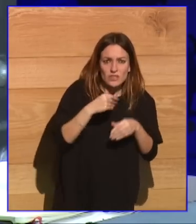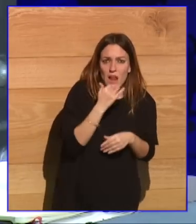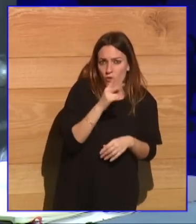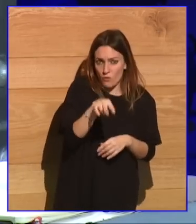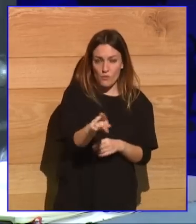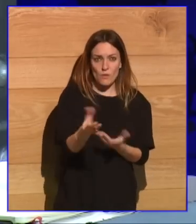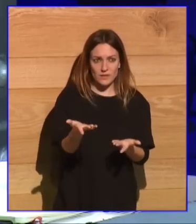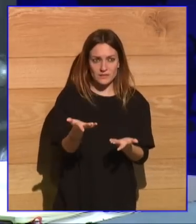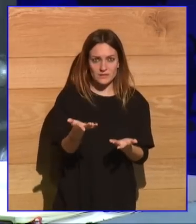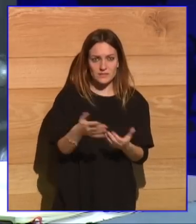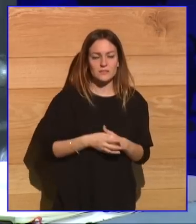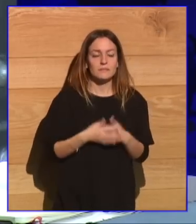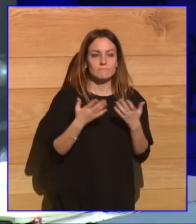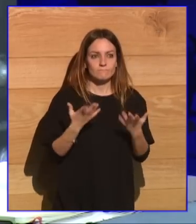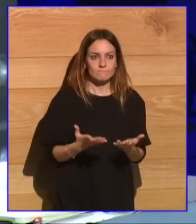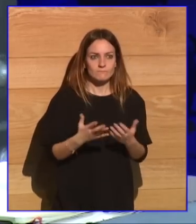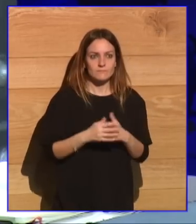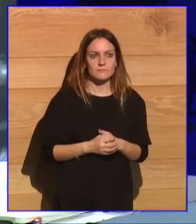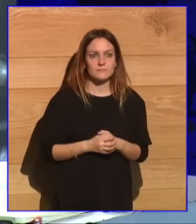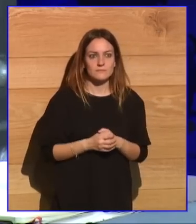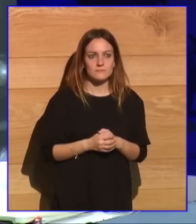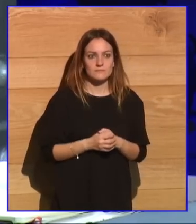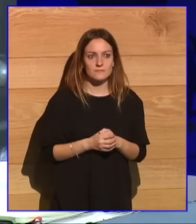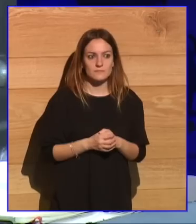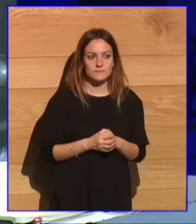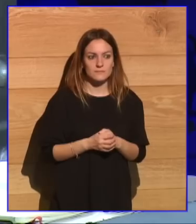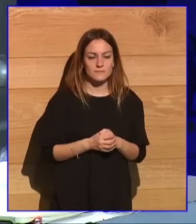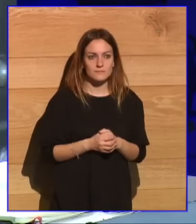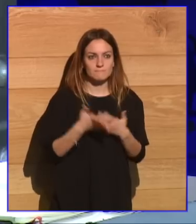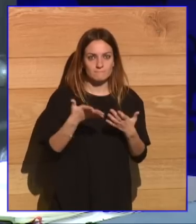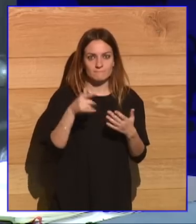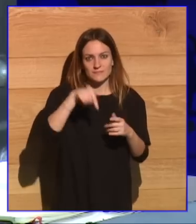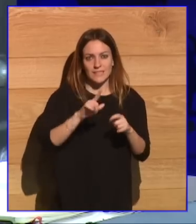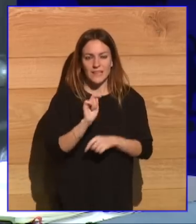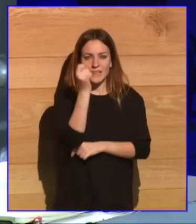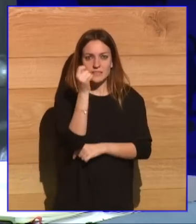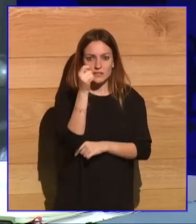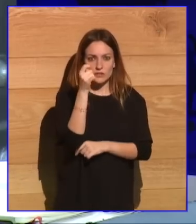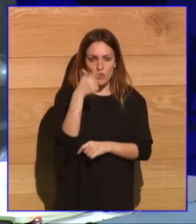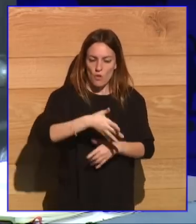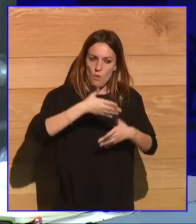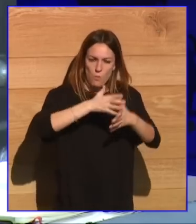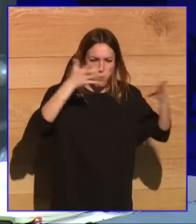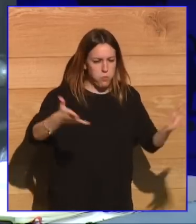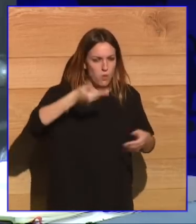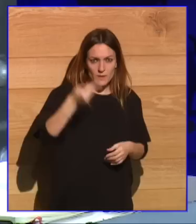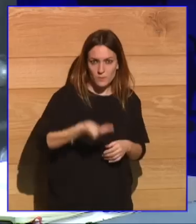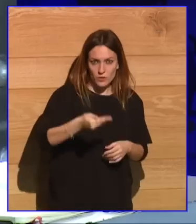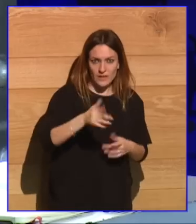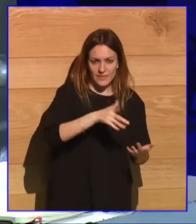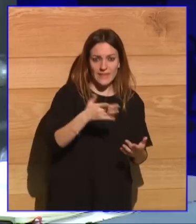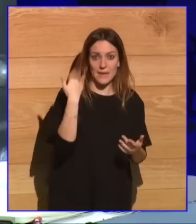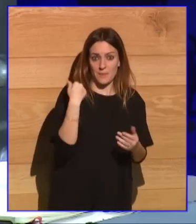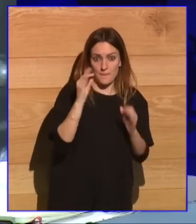un musical propiamente. Claro, el éxito debió de ser enorme cuando se plantean llevar esto al mundo del